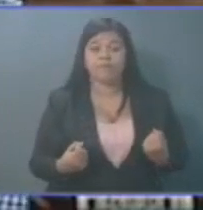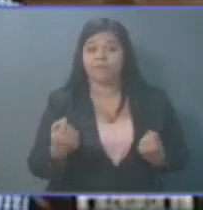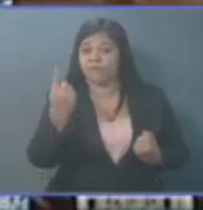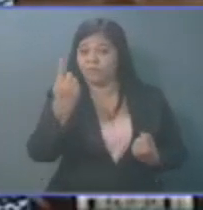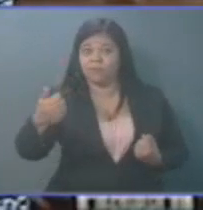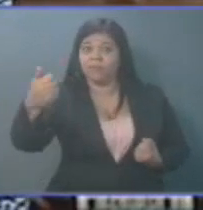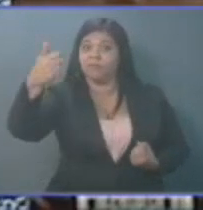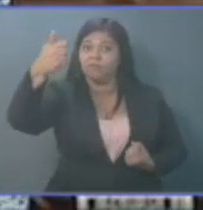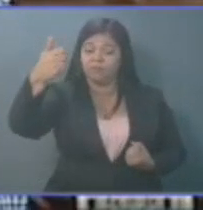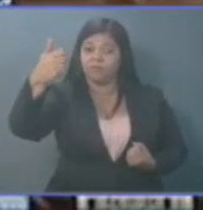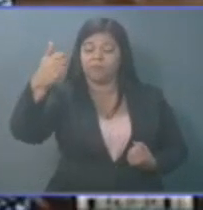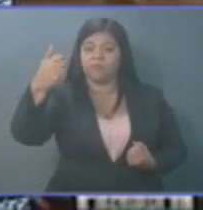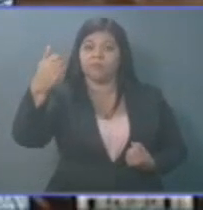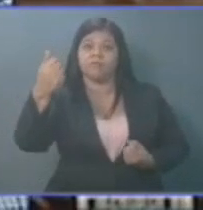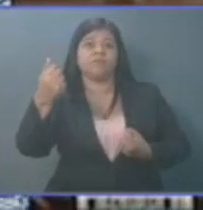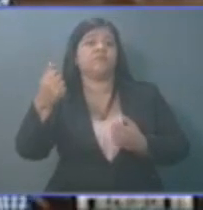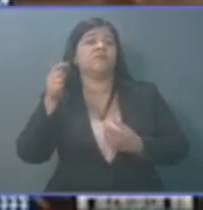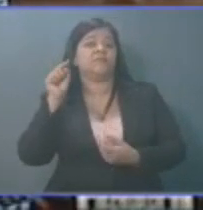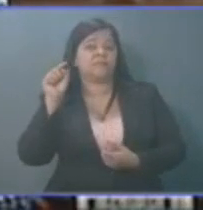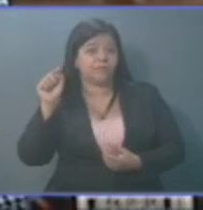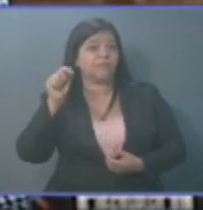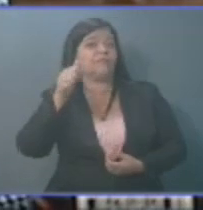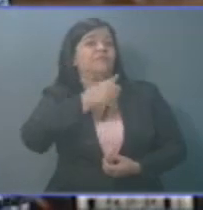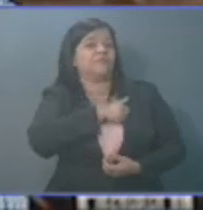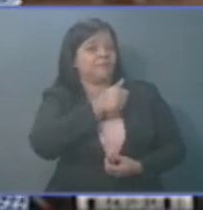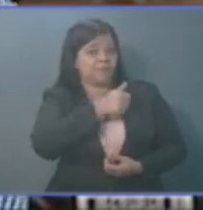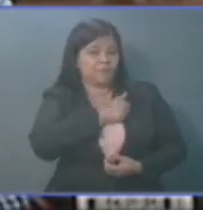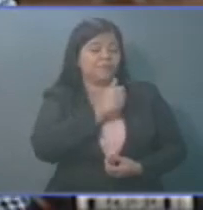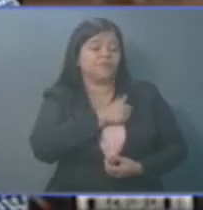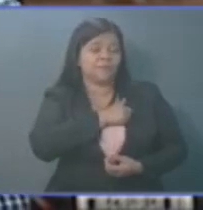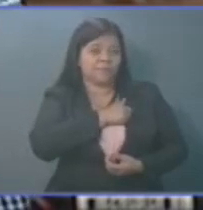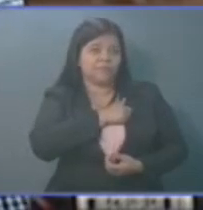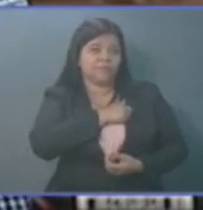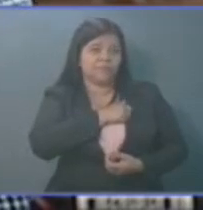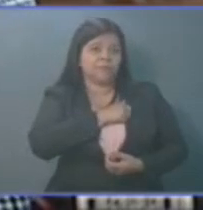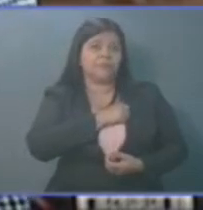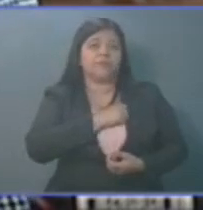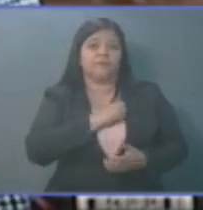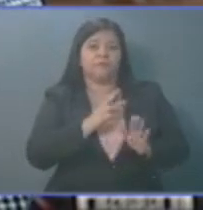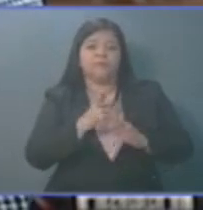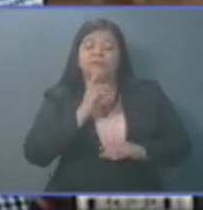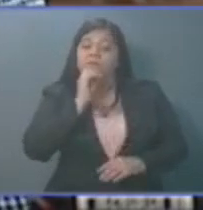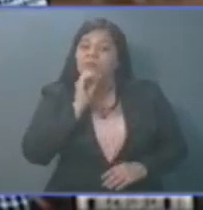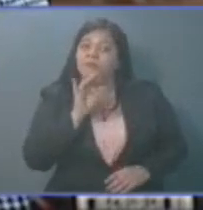están sujetos a las responsabilidades patrimoniales,